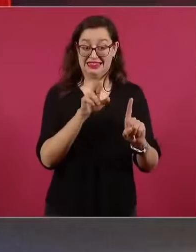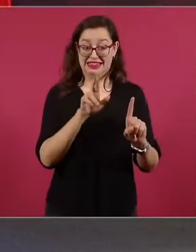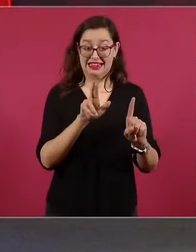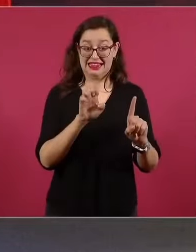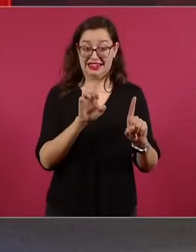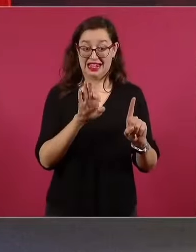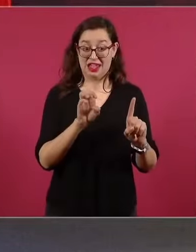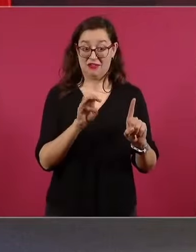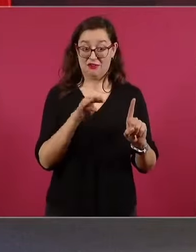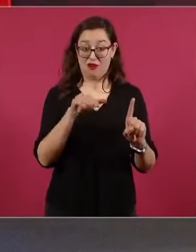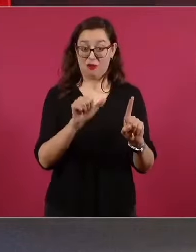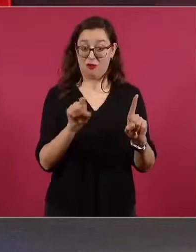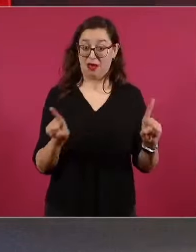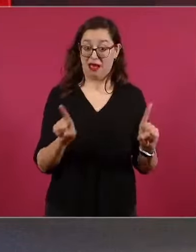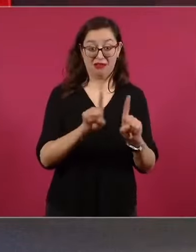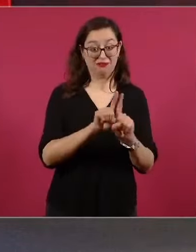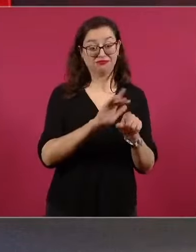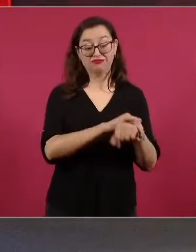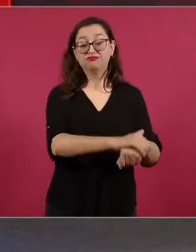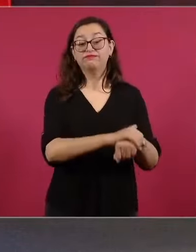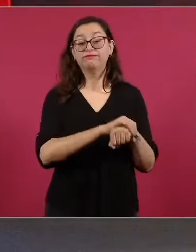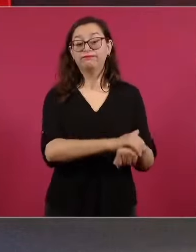y los dueños de FEMSA tienen bastante